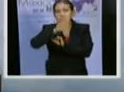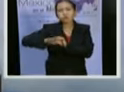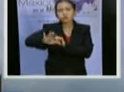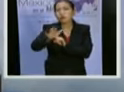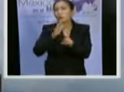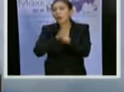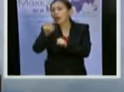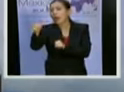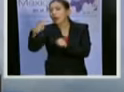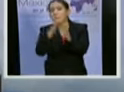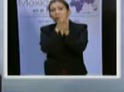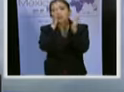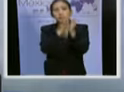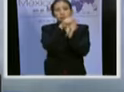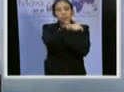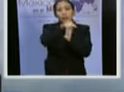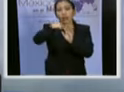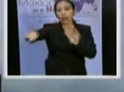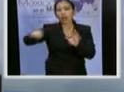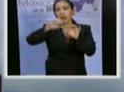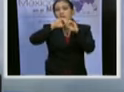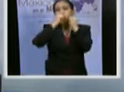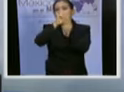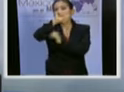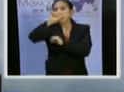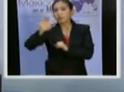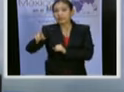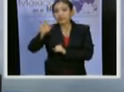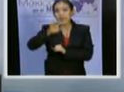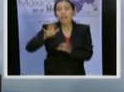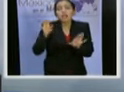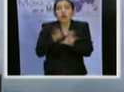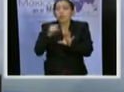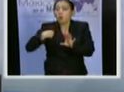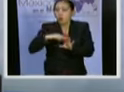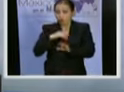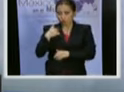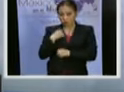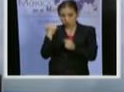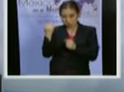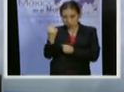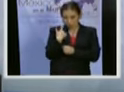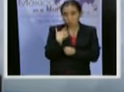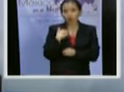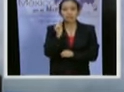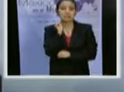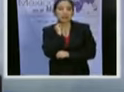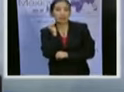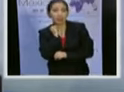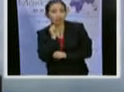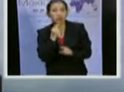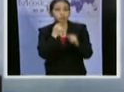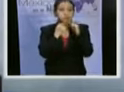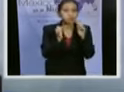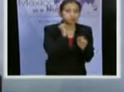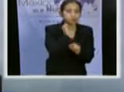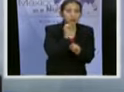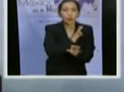cuál ha sido la participación de las organizaciones de la sociedad civil y cómo nosotros también como senadores, como